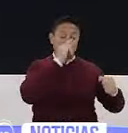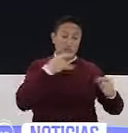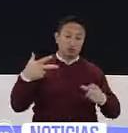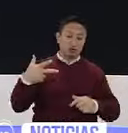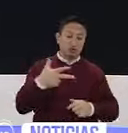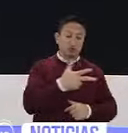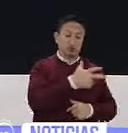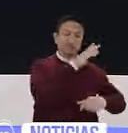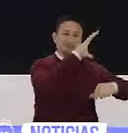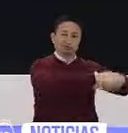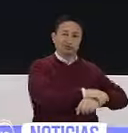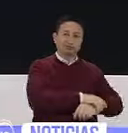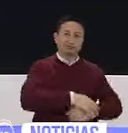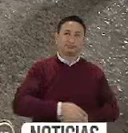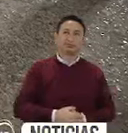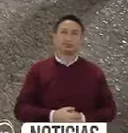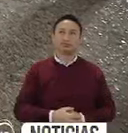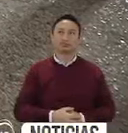en esa misma localidad.